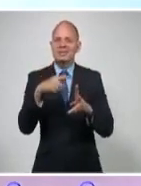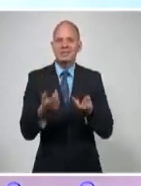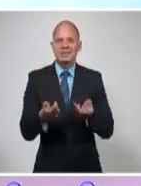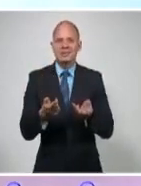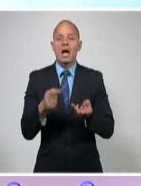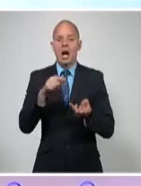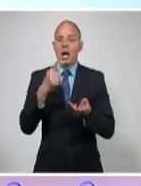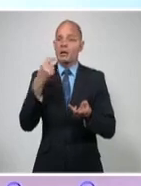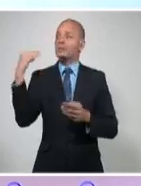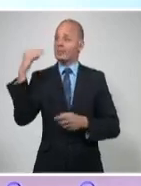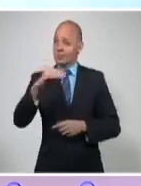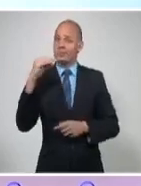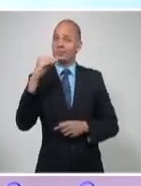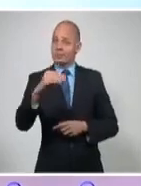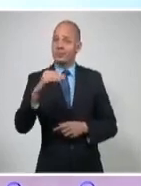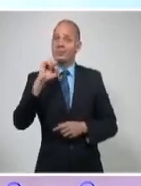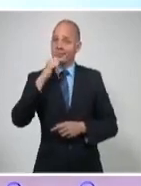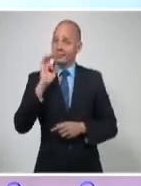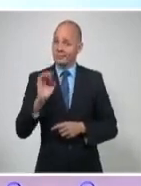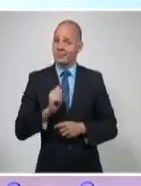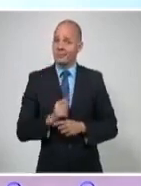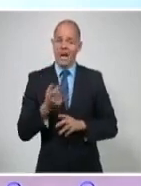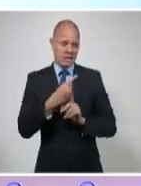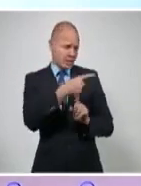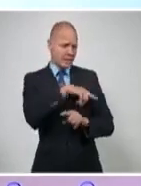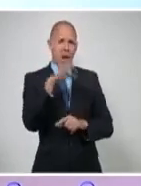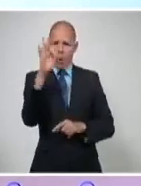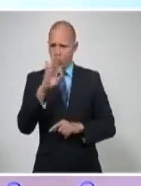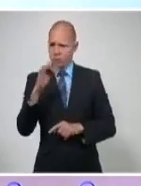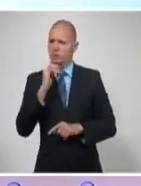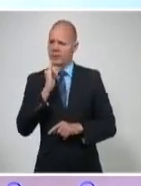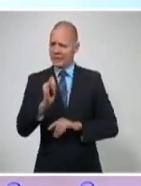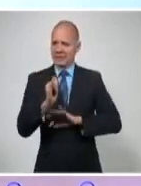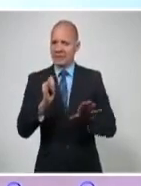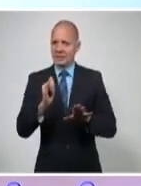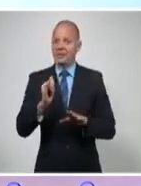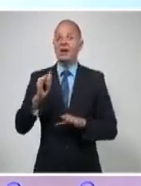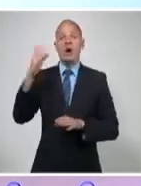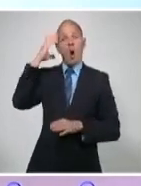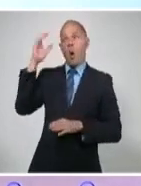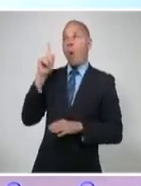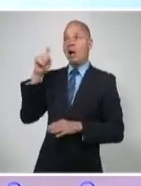Se publicó en octubre, esto lo repito, del año pasado, que les entregaron